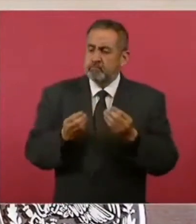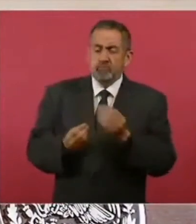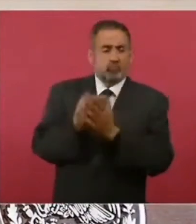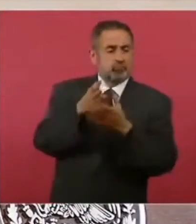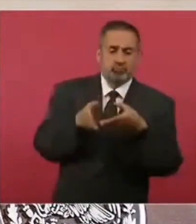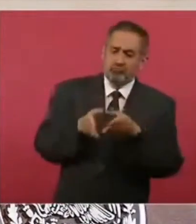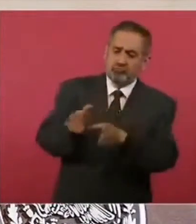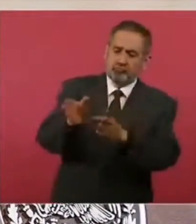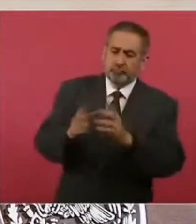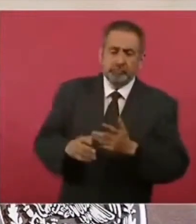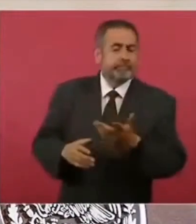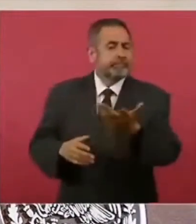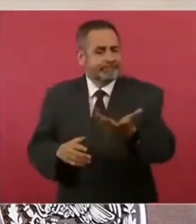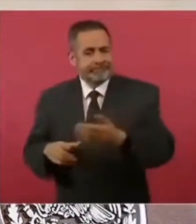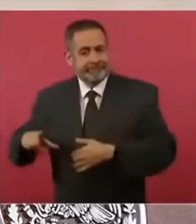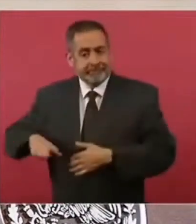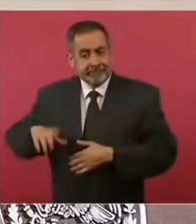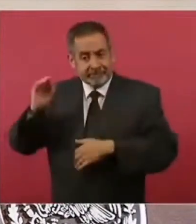O sea, la inversión federal